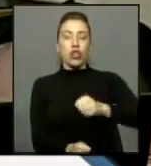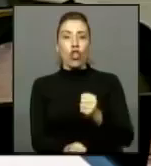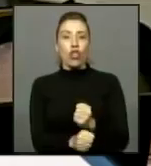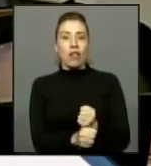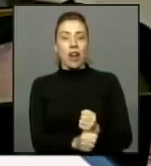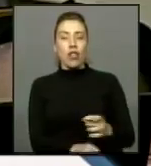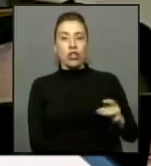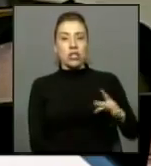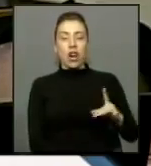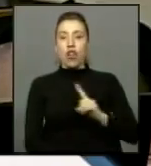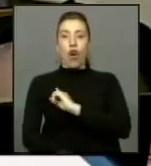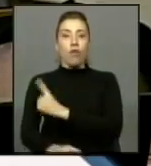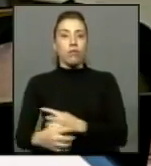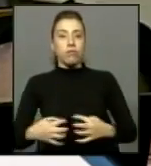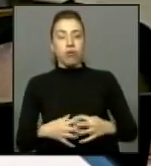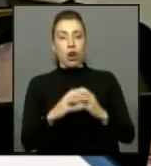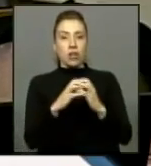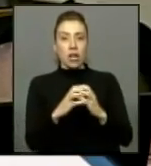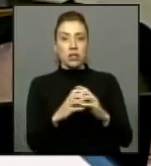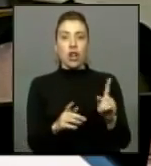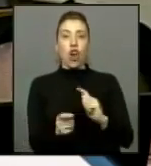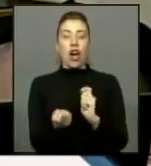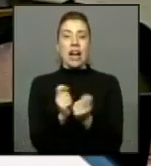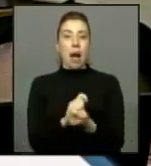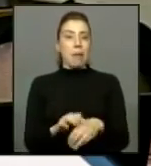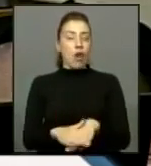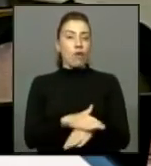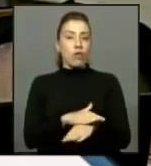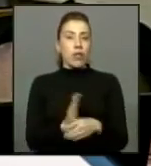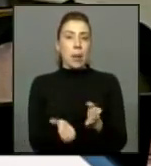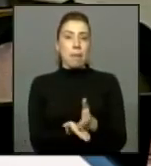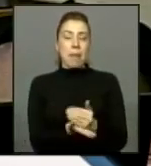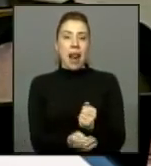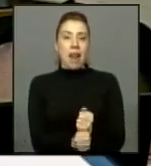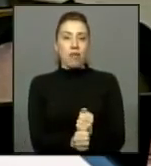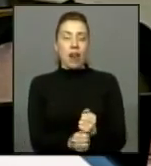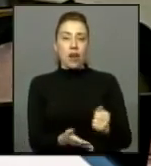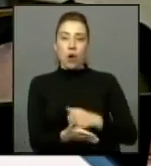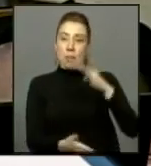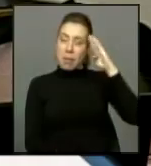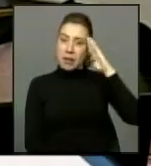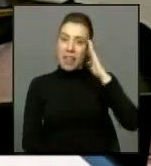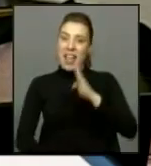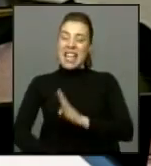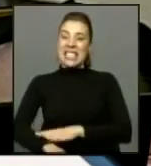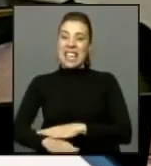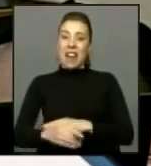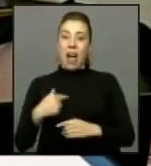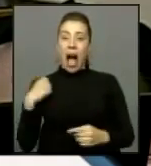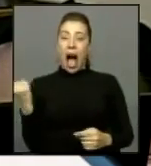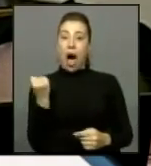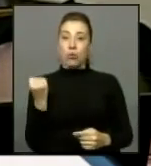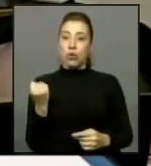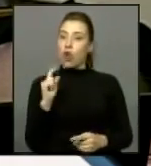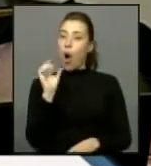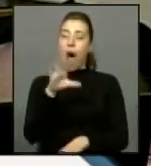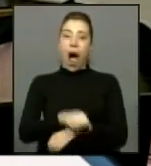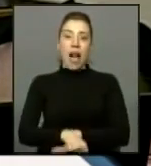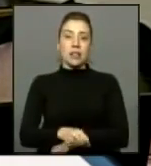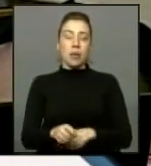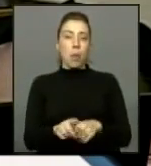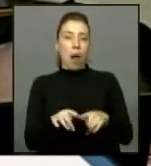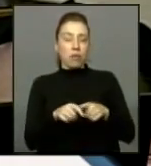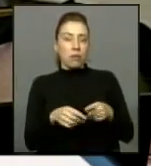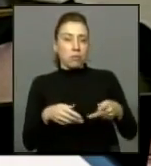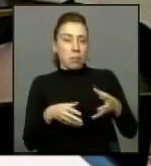chilenos, no fortalece su organización y no transforma lo esencial del plan laboral de la dictadura. Y desde Izquierda Autónoma no aceptaremos el